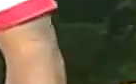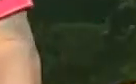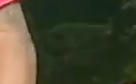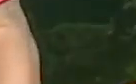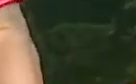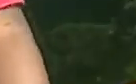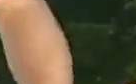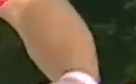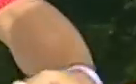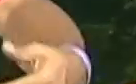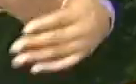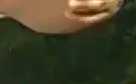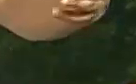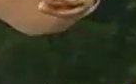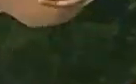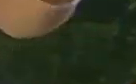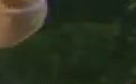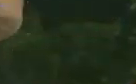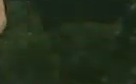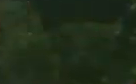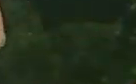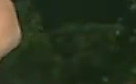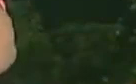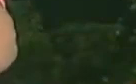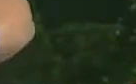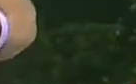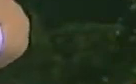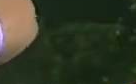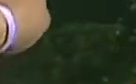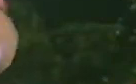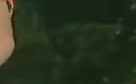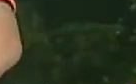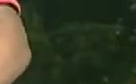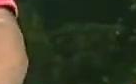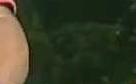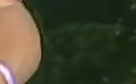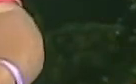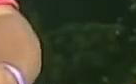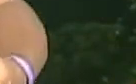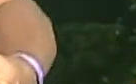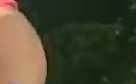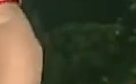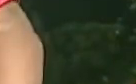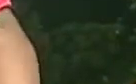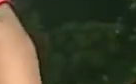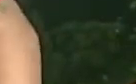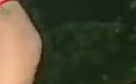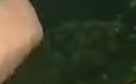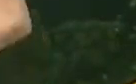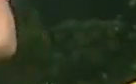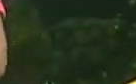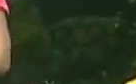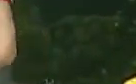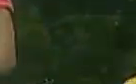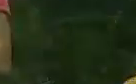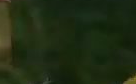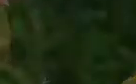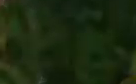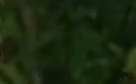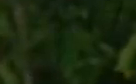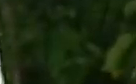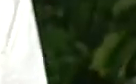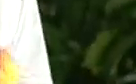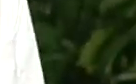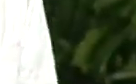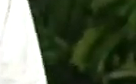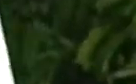unidos vamos a cantar ahora, vamos a cambiarle la cara al barrio, vamos a cambiar ahora. Todos los barrios unidos